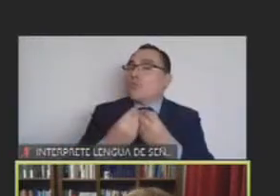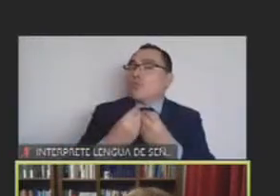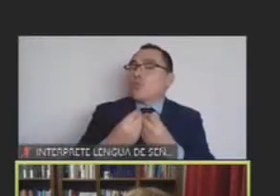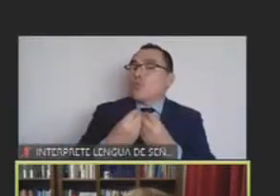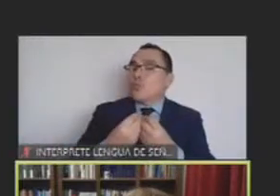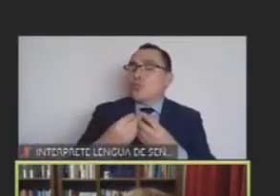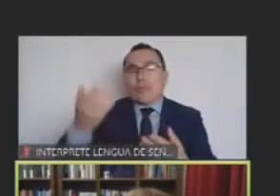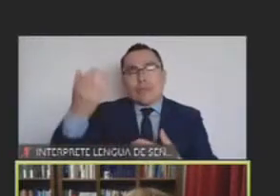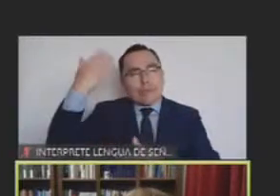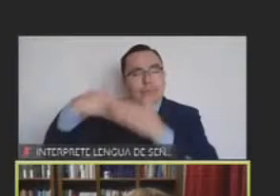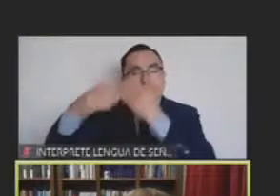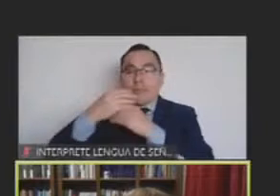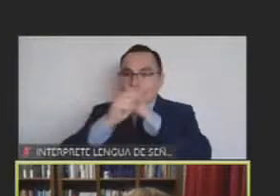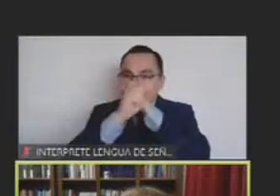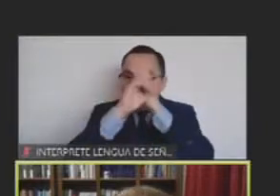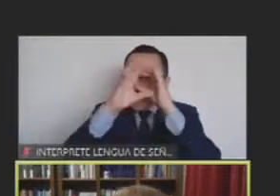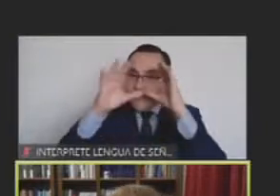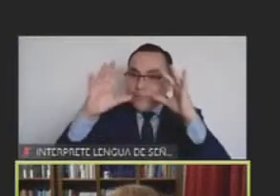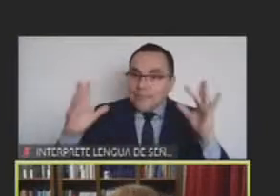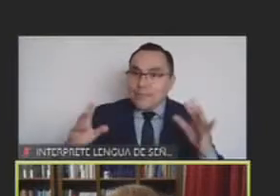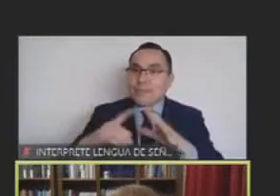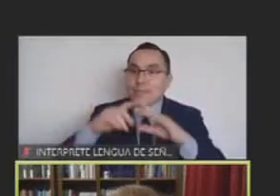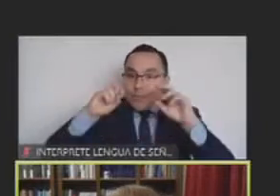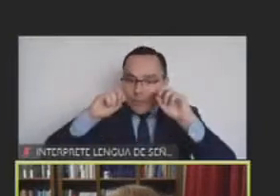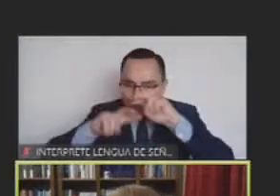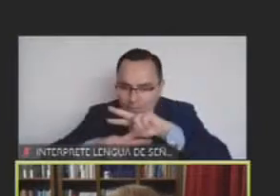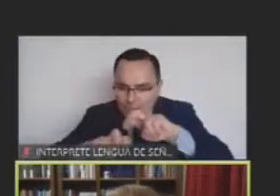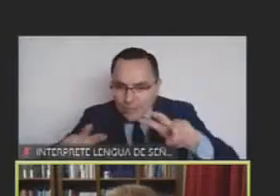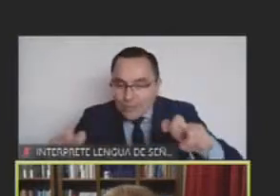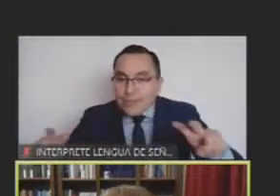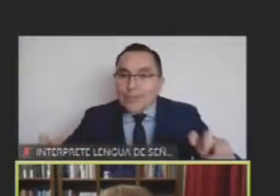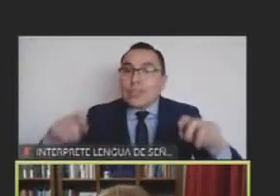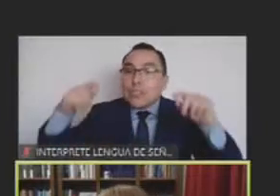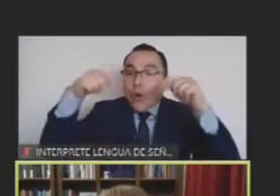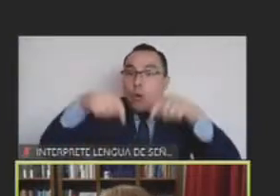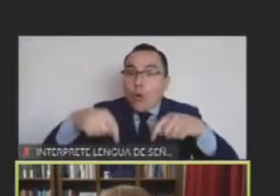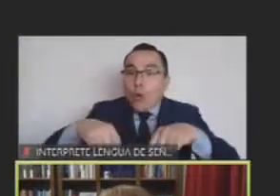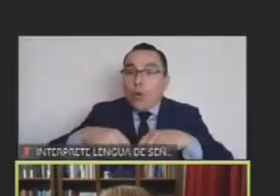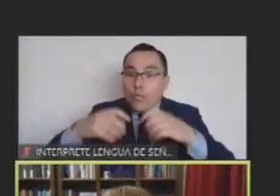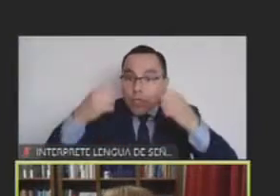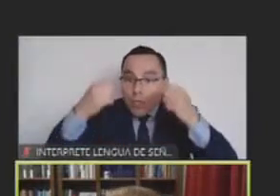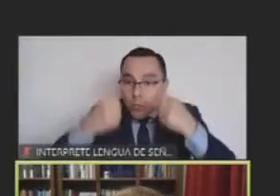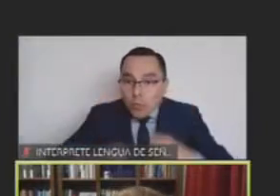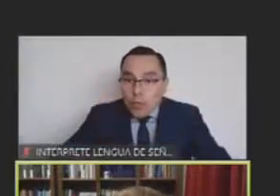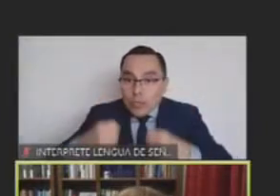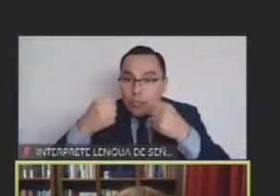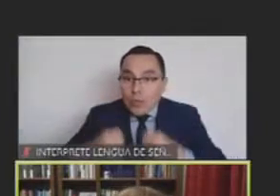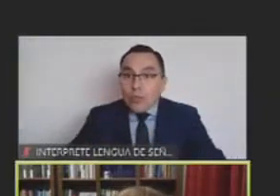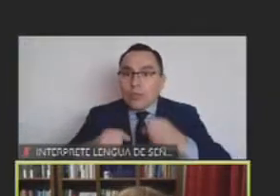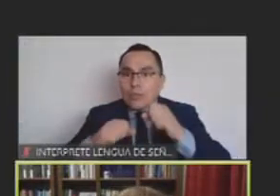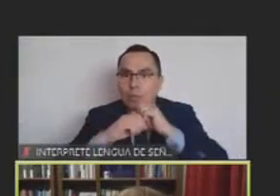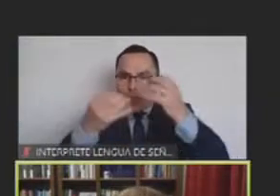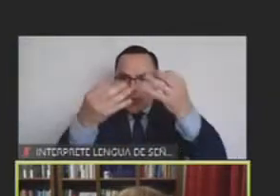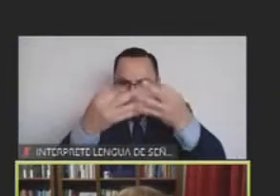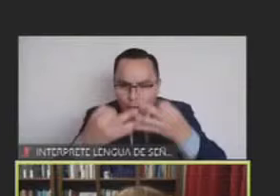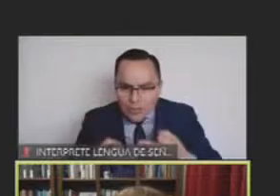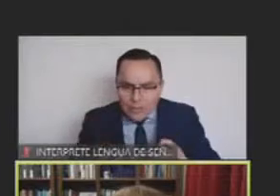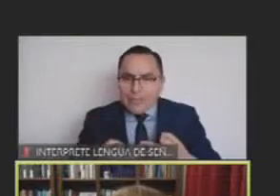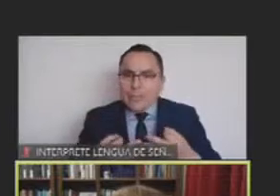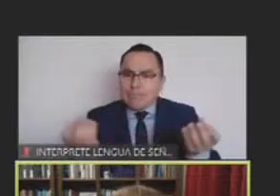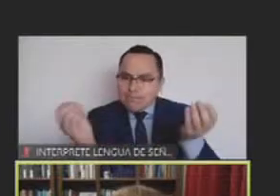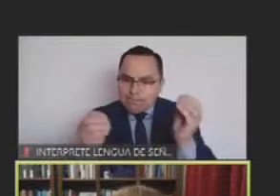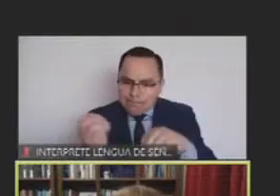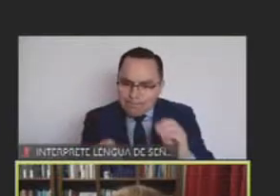si la transparencia y el escrutinio que incluye es posible, este famoso accountability de la justicia, si